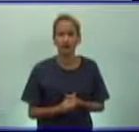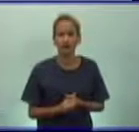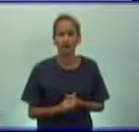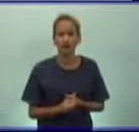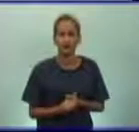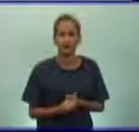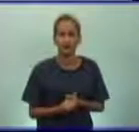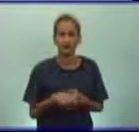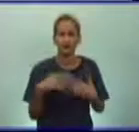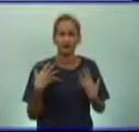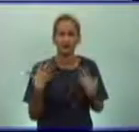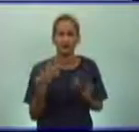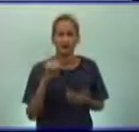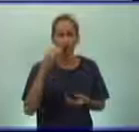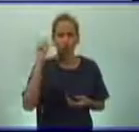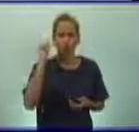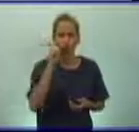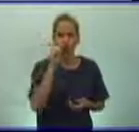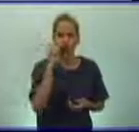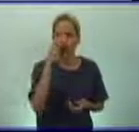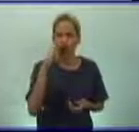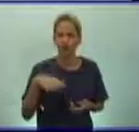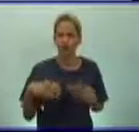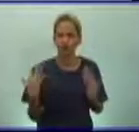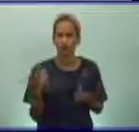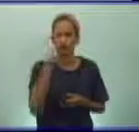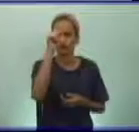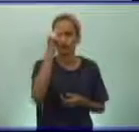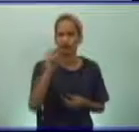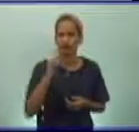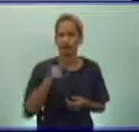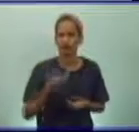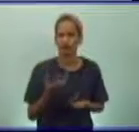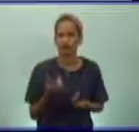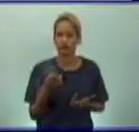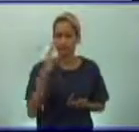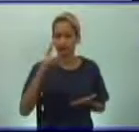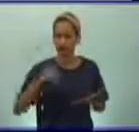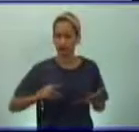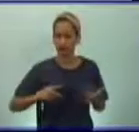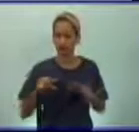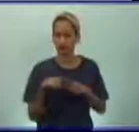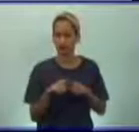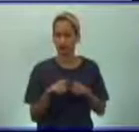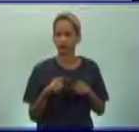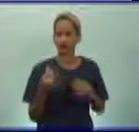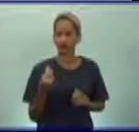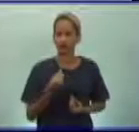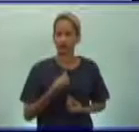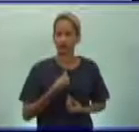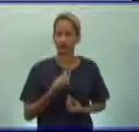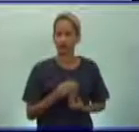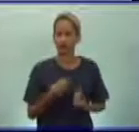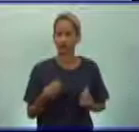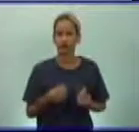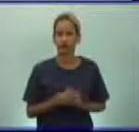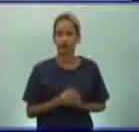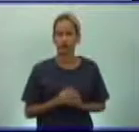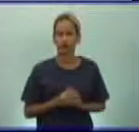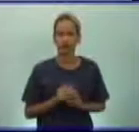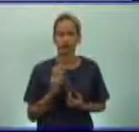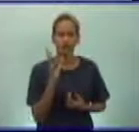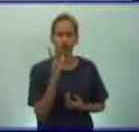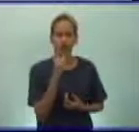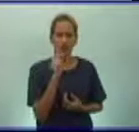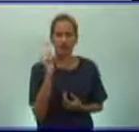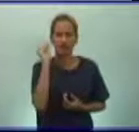¿cuáles fueron las exclamativas que les dejaron a ustedes? Léanlas conmigo. ¡Qué linda flor llevaba en el pelo!